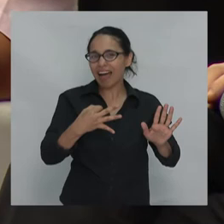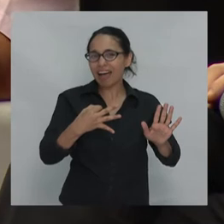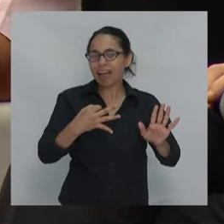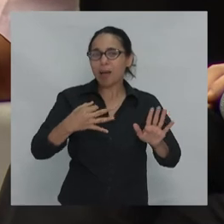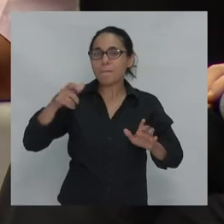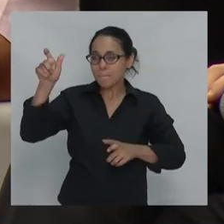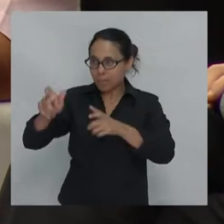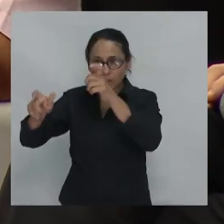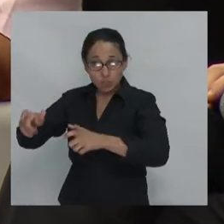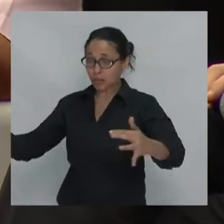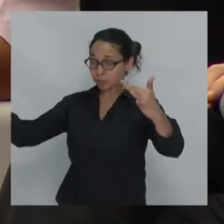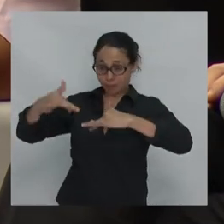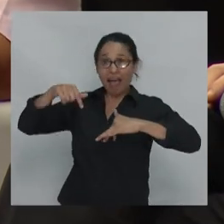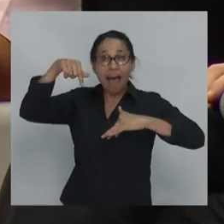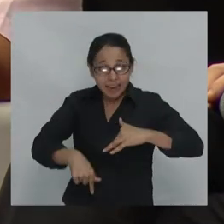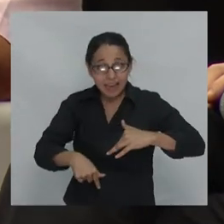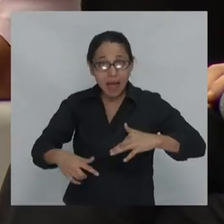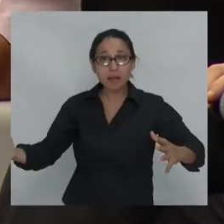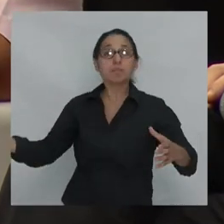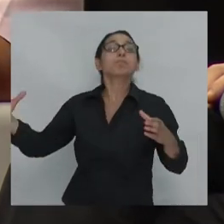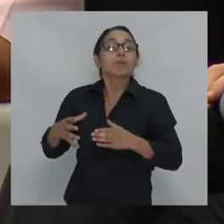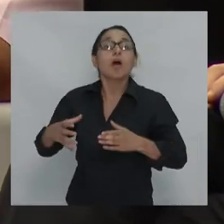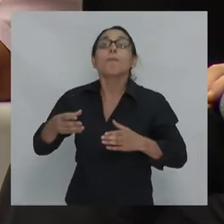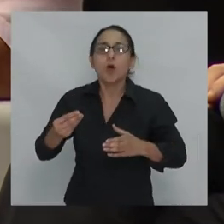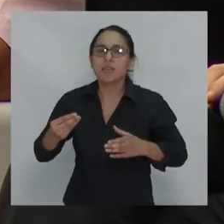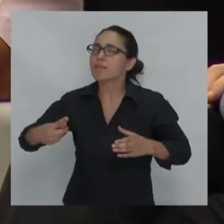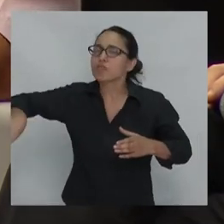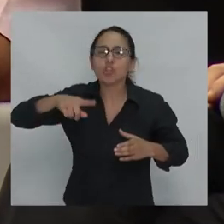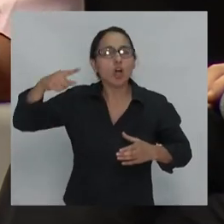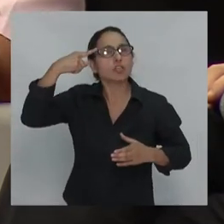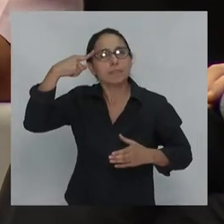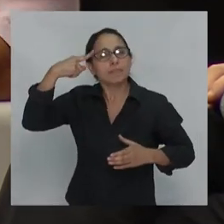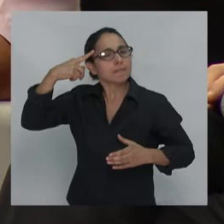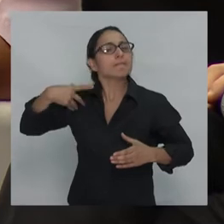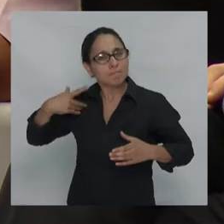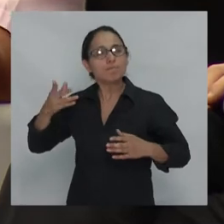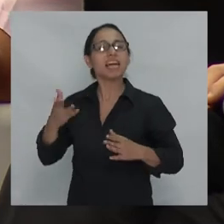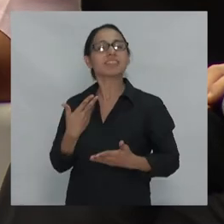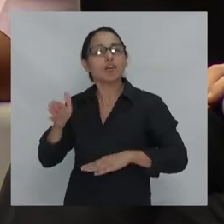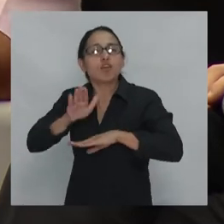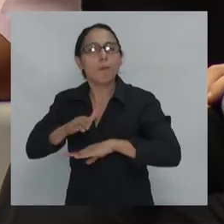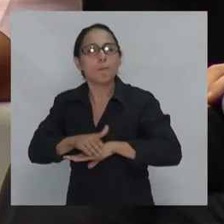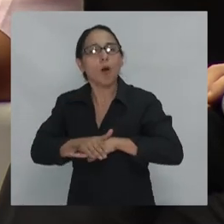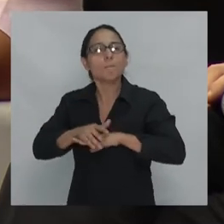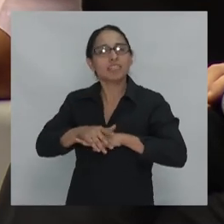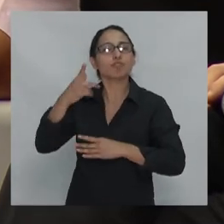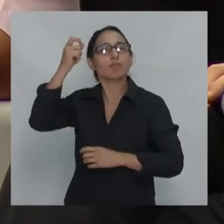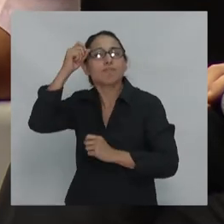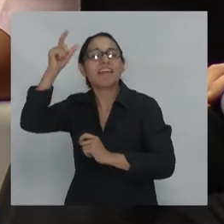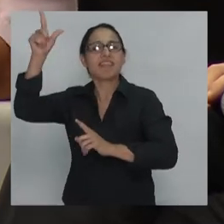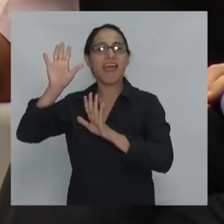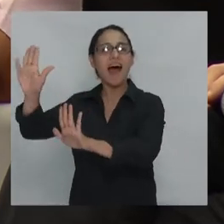estas si no es porque tiene una creencia, una convicción, un compromiso, y eso no lo debemos perder, no lo debemos